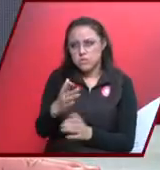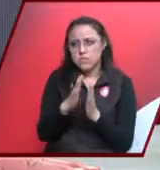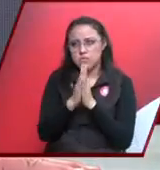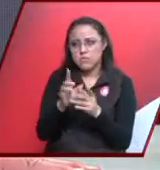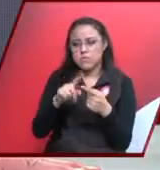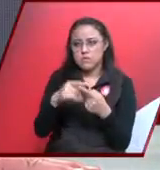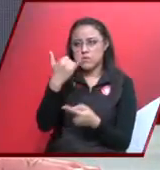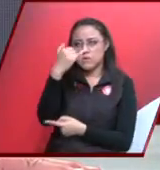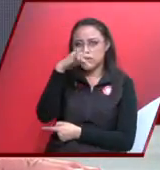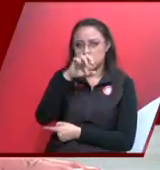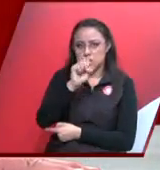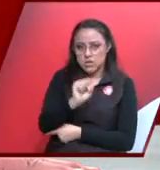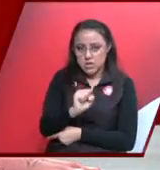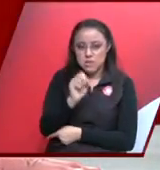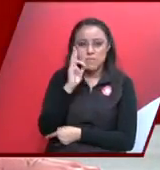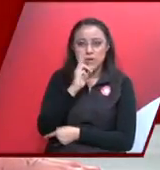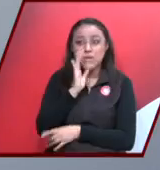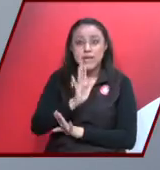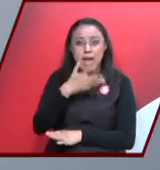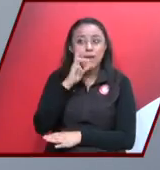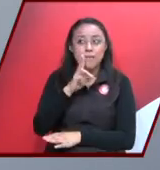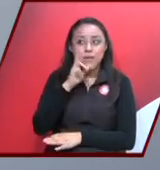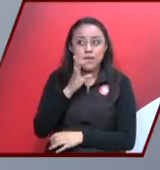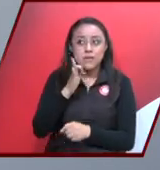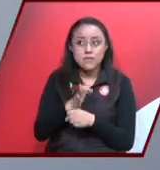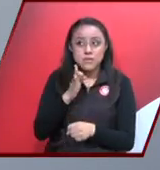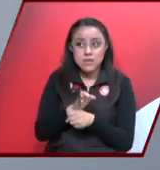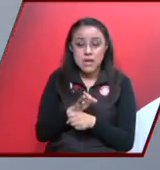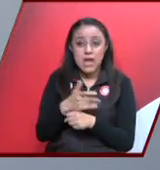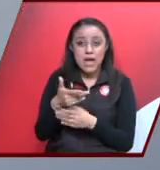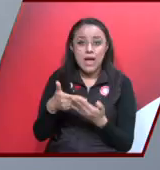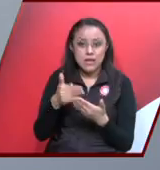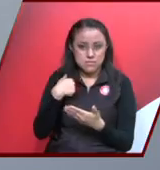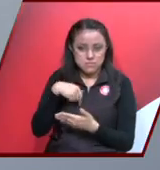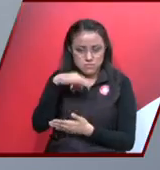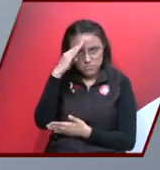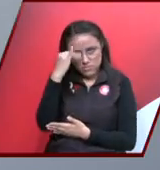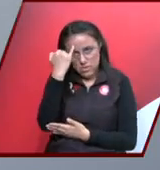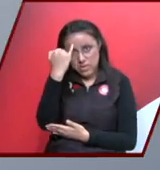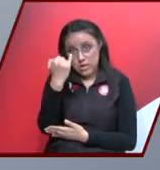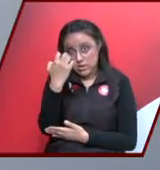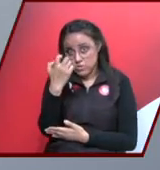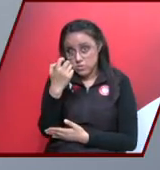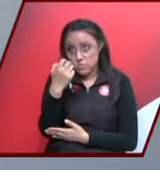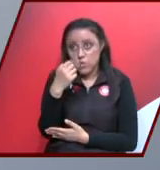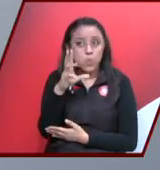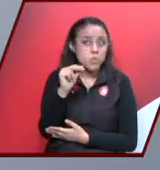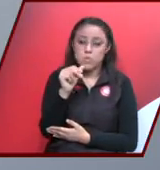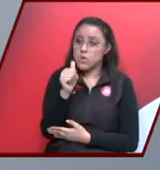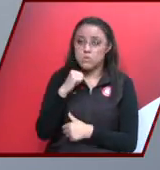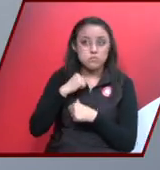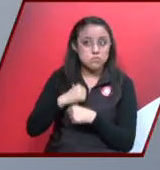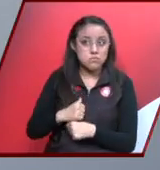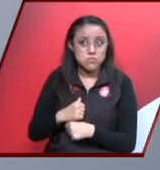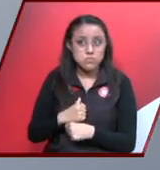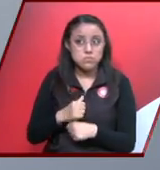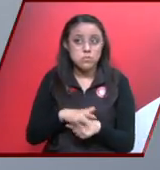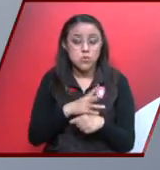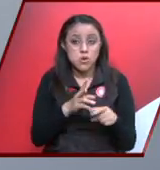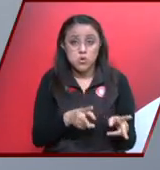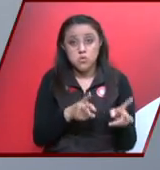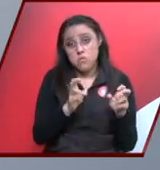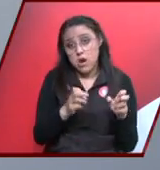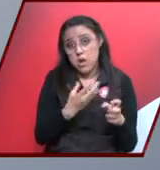favor, Yesenia. Si ya lo había visto, Andrea, esta posibilidad, o lo vio con la autoridad, sustracción de